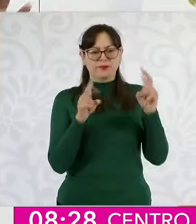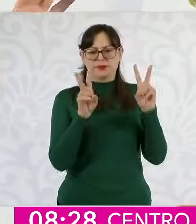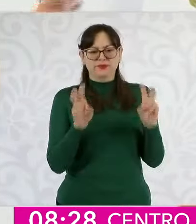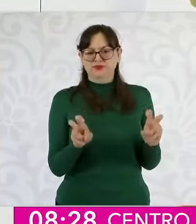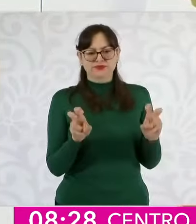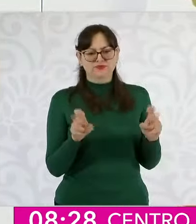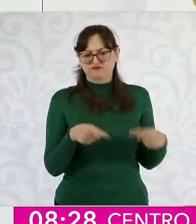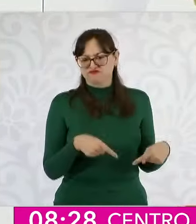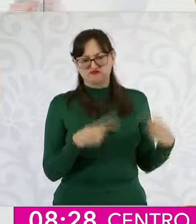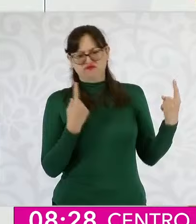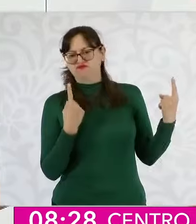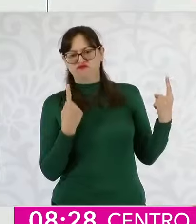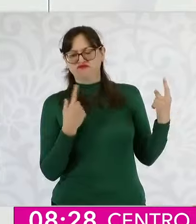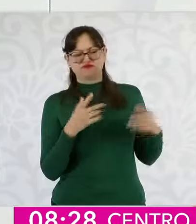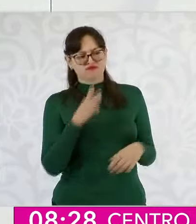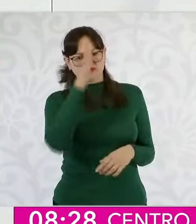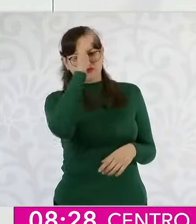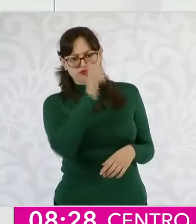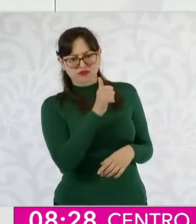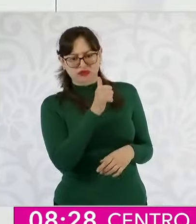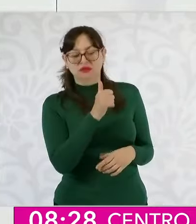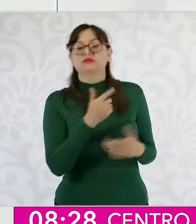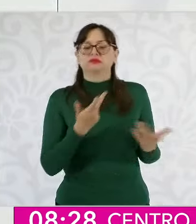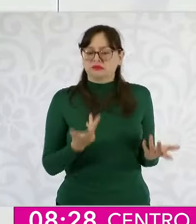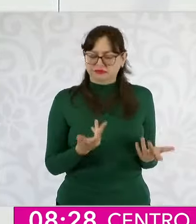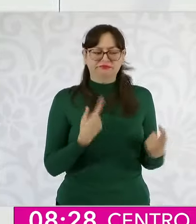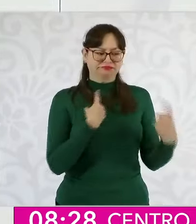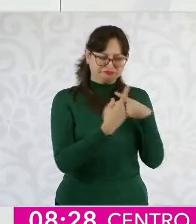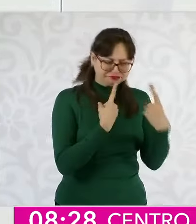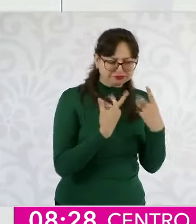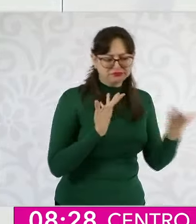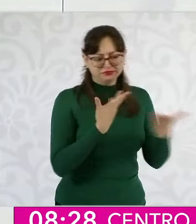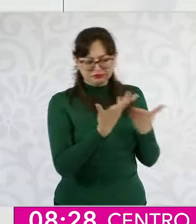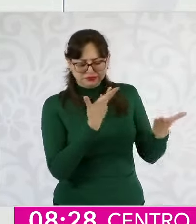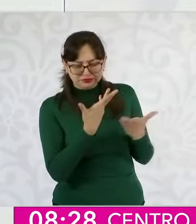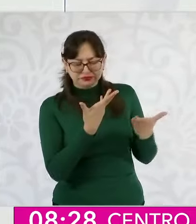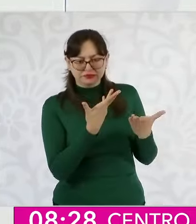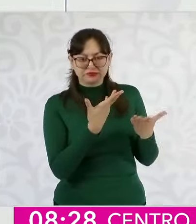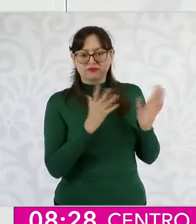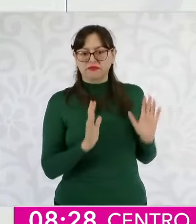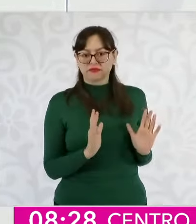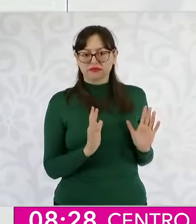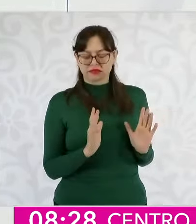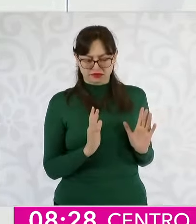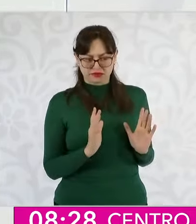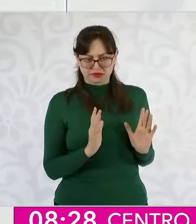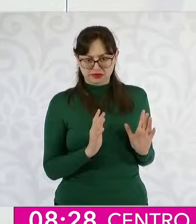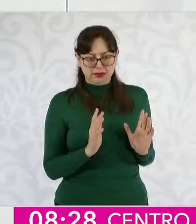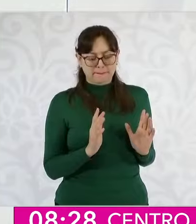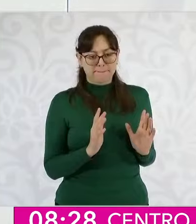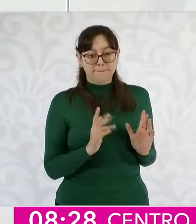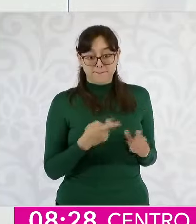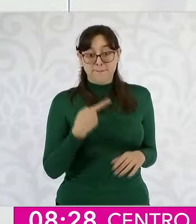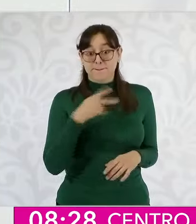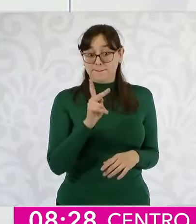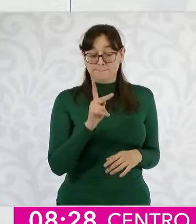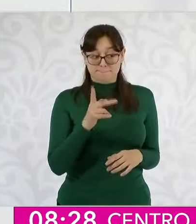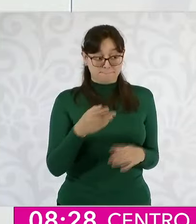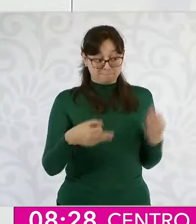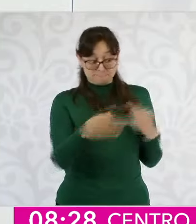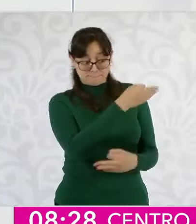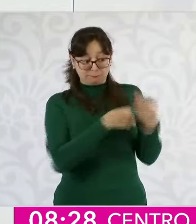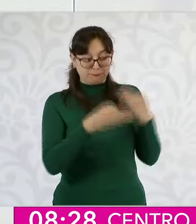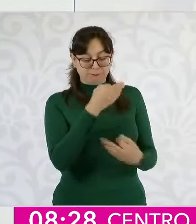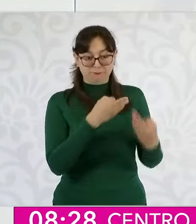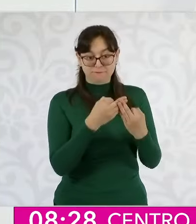y esos los discutimos y los platicamos y siempre dialogamos, pero estamos de acuerdo en una cosa y es sacar adelante a